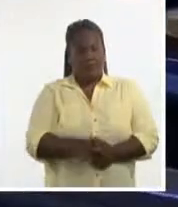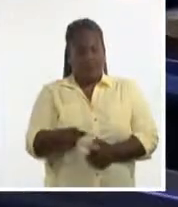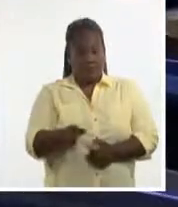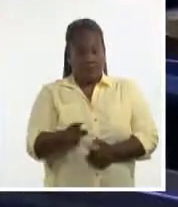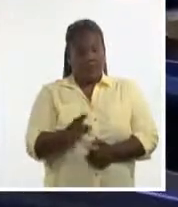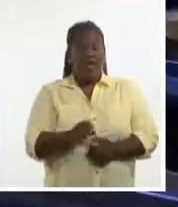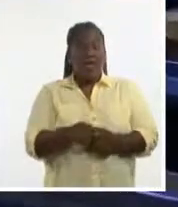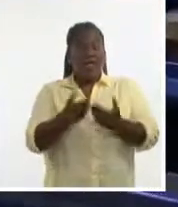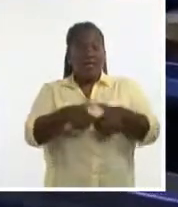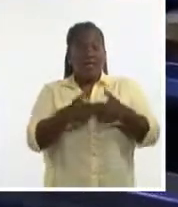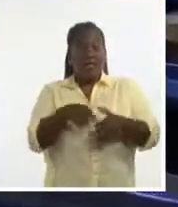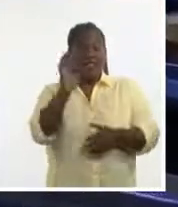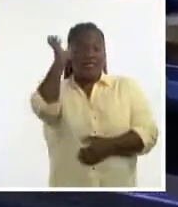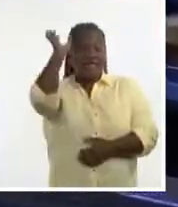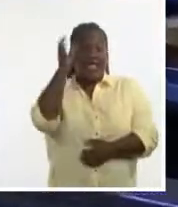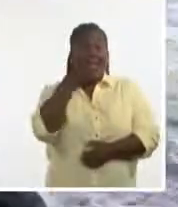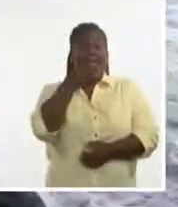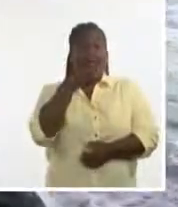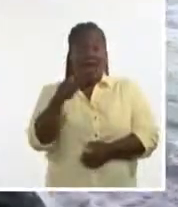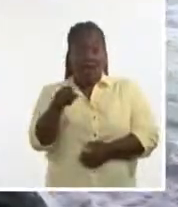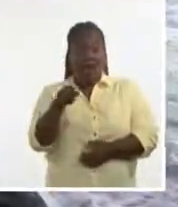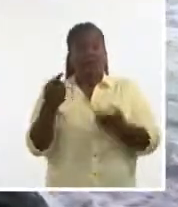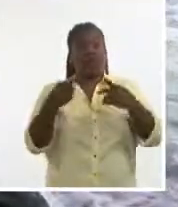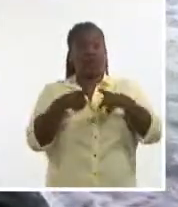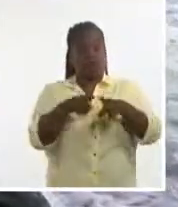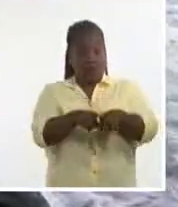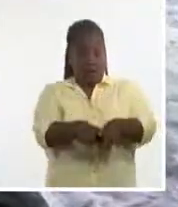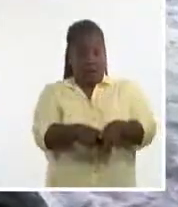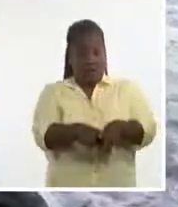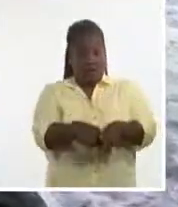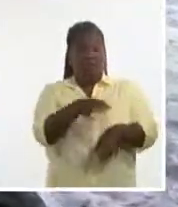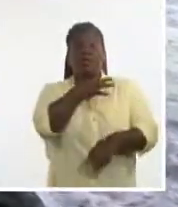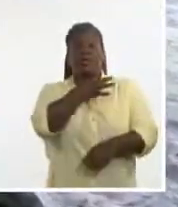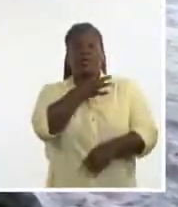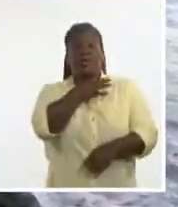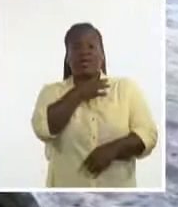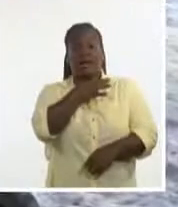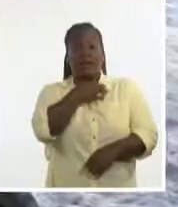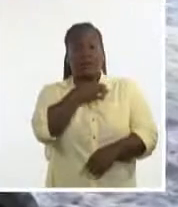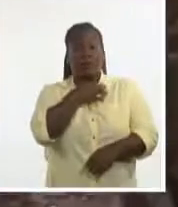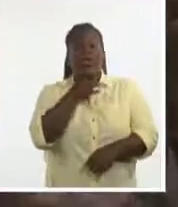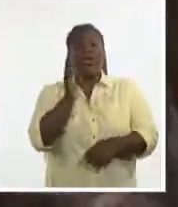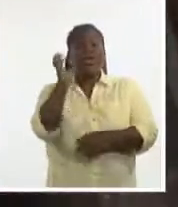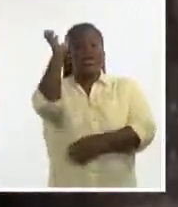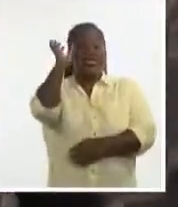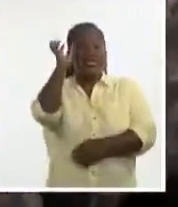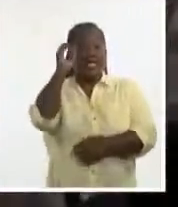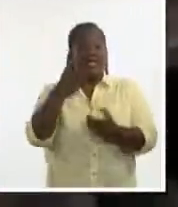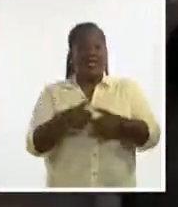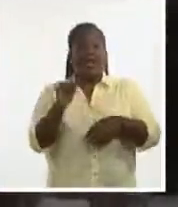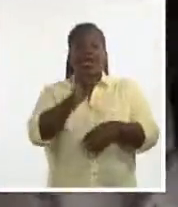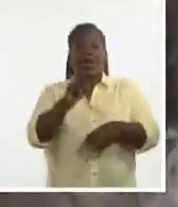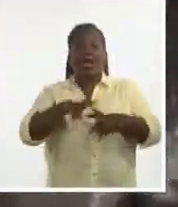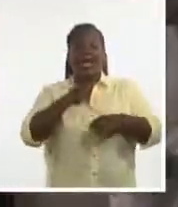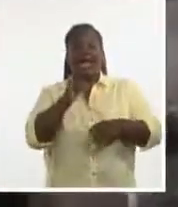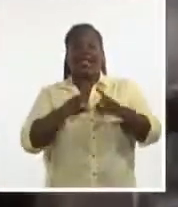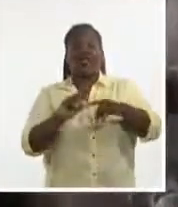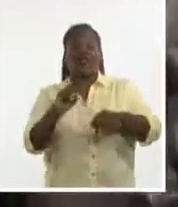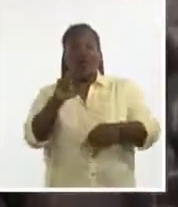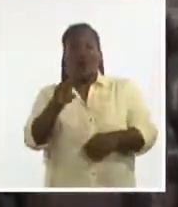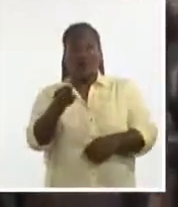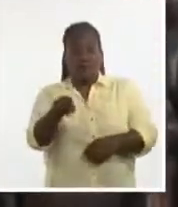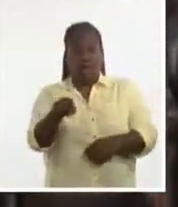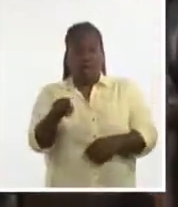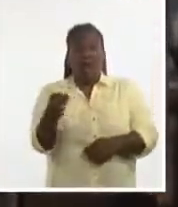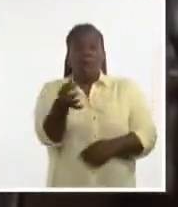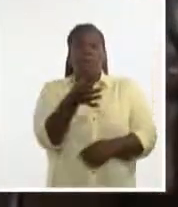Boris Luis Santa Coloma se unirá en los primeros días de enero el Héctor Molina del municipio San Nicolás para completar